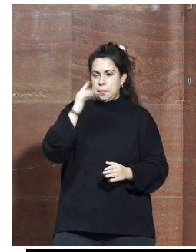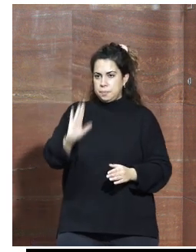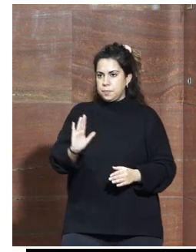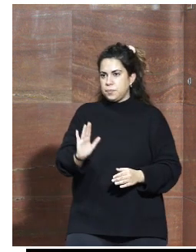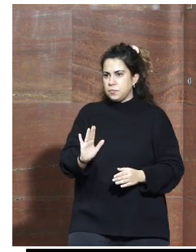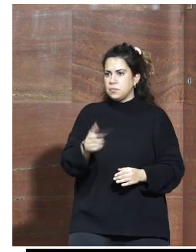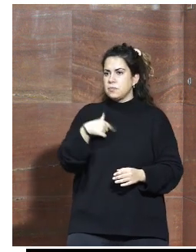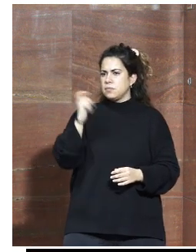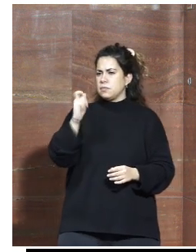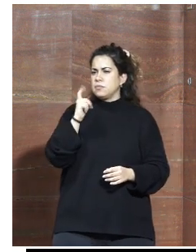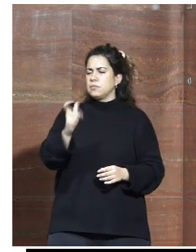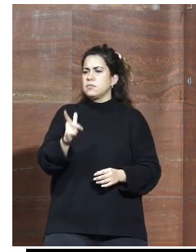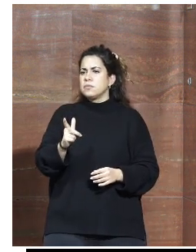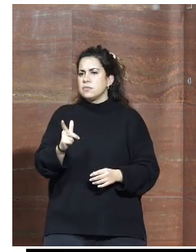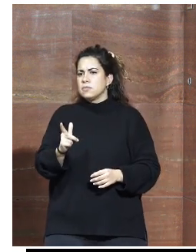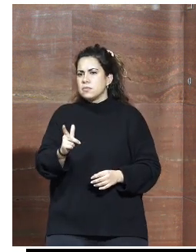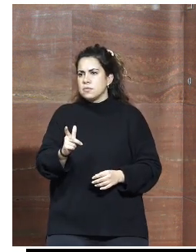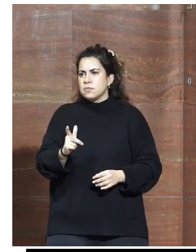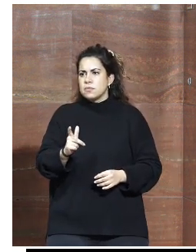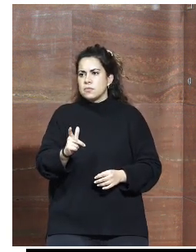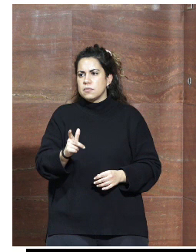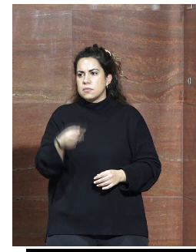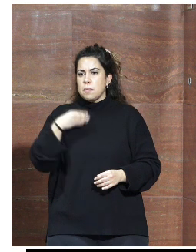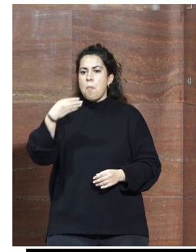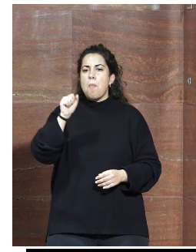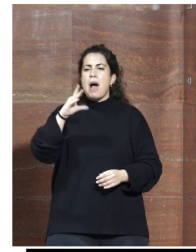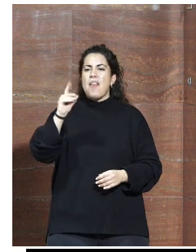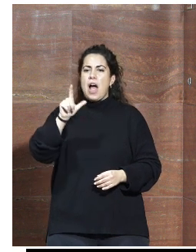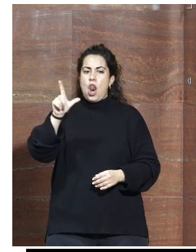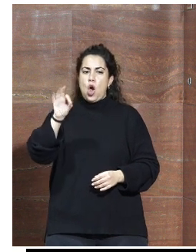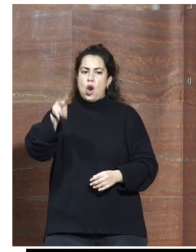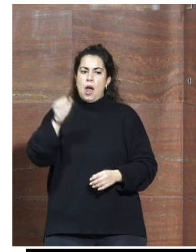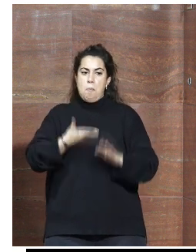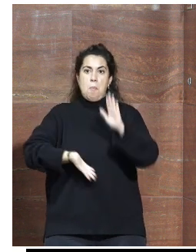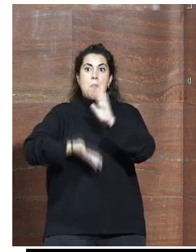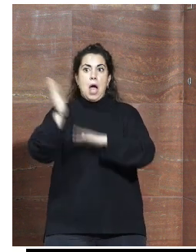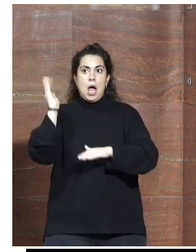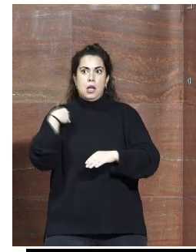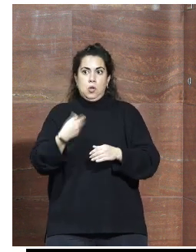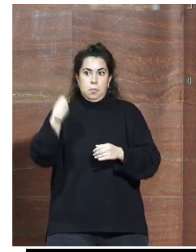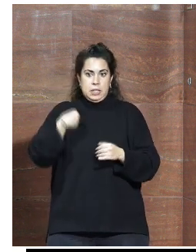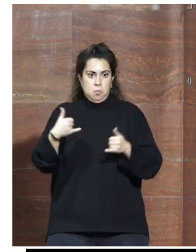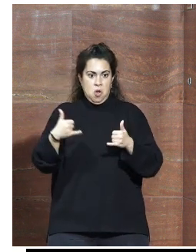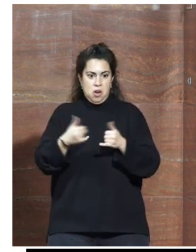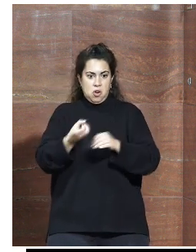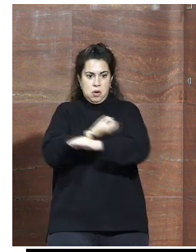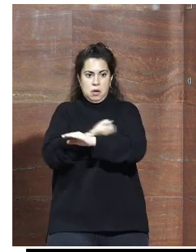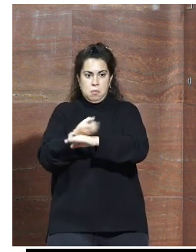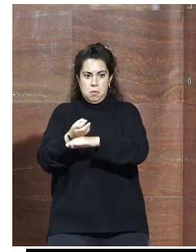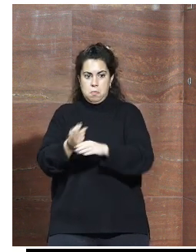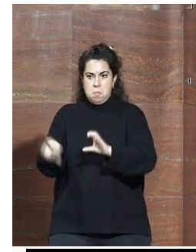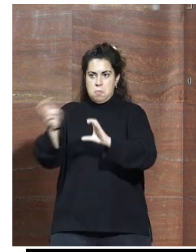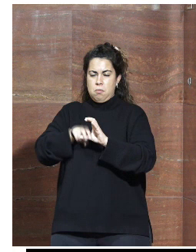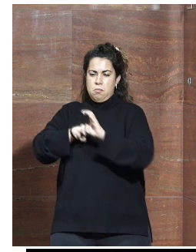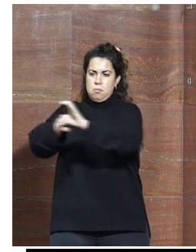yo últimamente voy bastante a Badalona y me voy en Rodalies, que es el sistema más rápido, y el problema